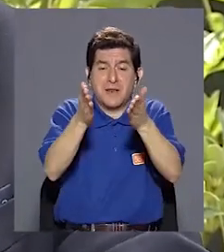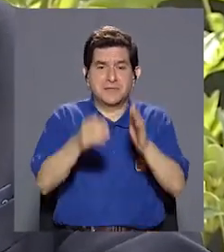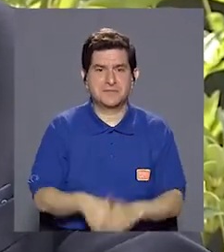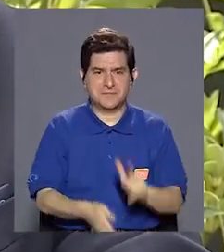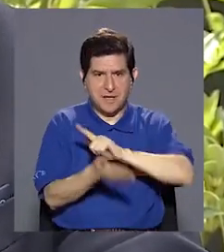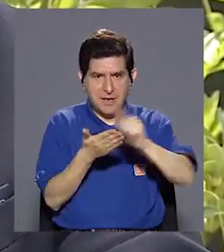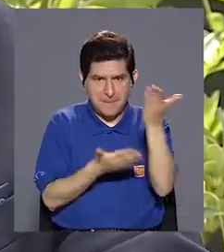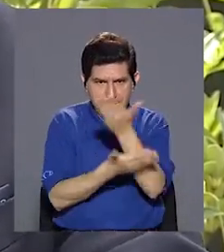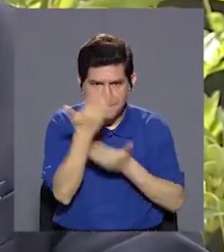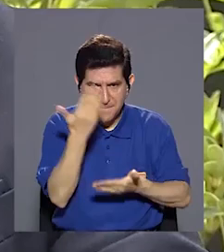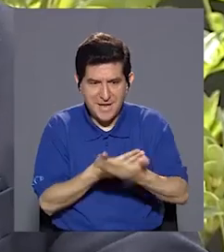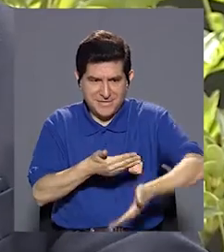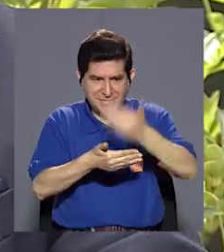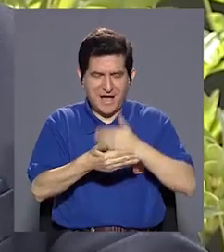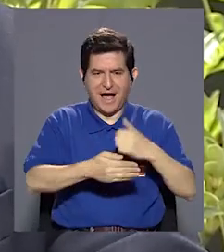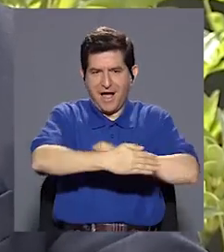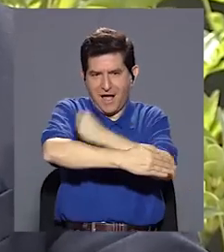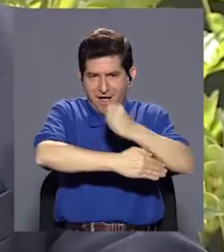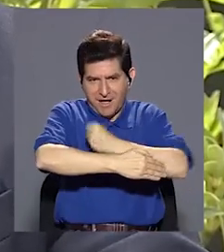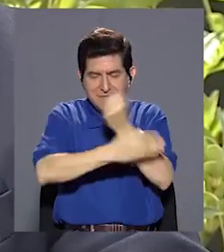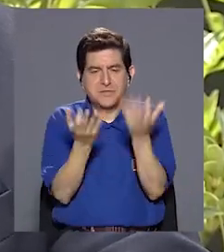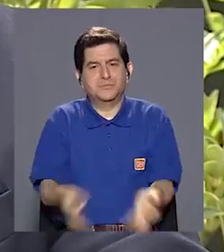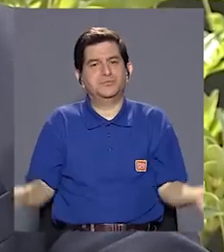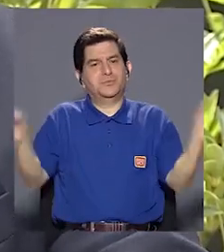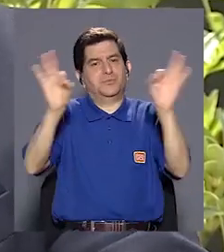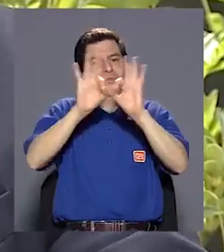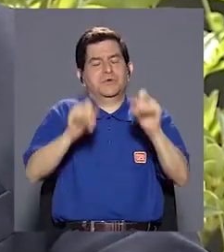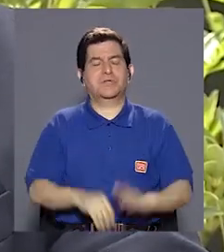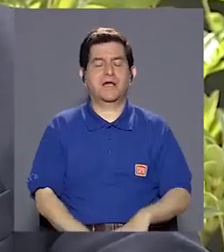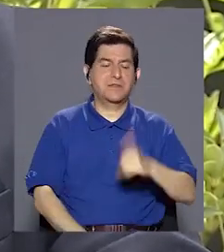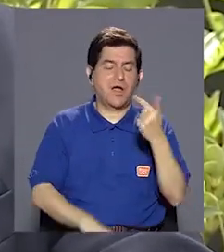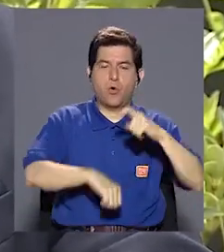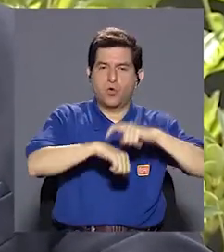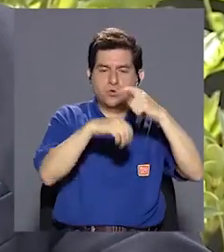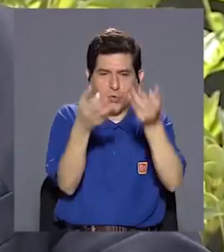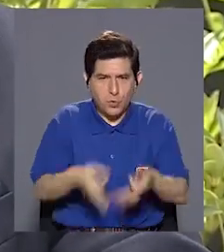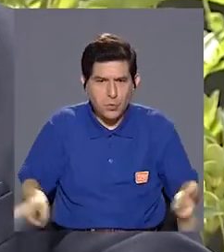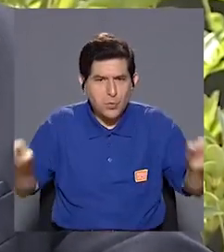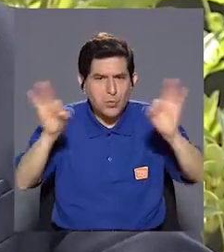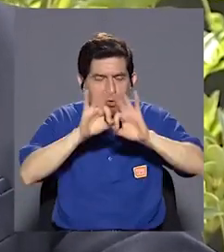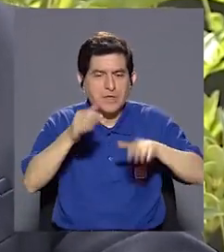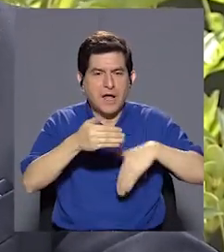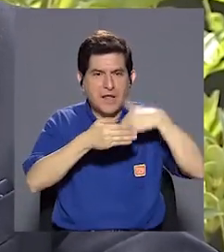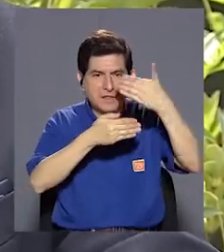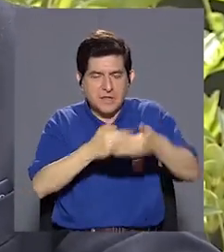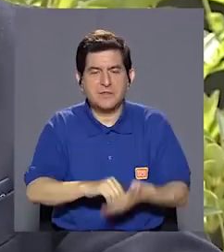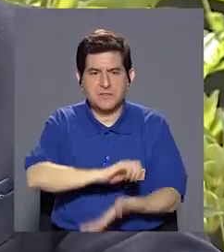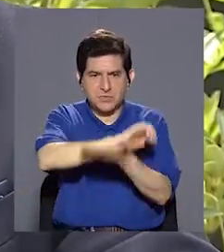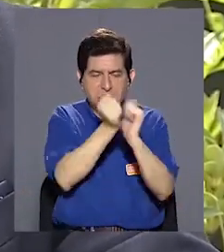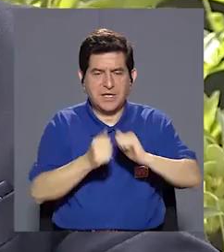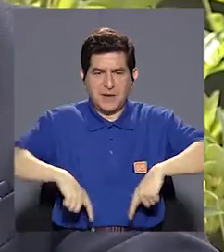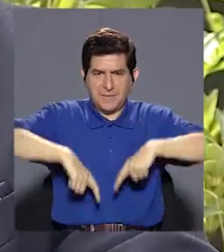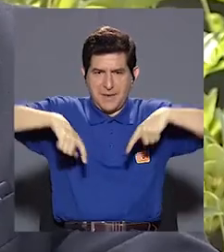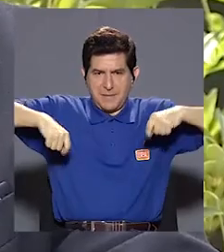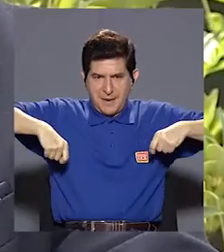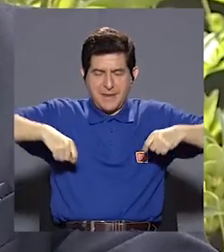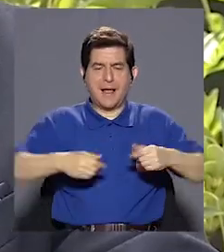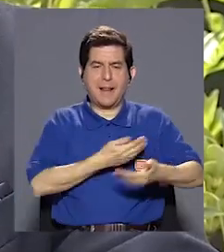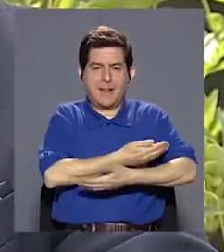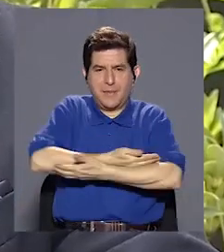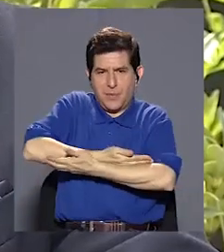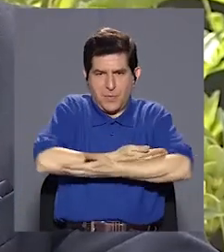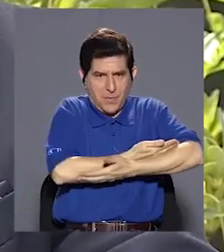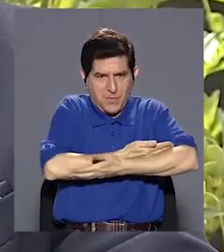Entonces, justamente, lavarse las manos antes de preparar los alimentos también es sumamente importante. Otro momento clave es después de cambiar los pañales de los